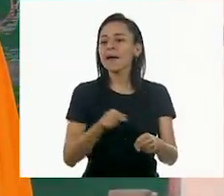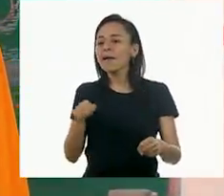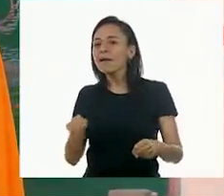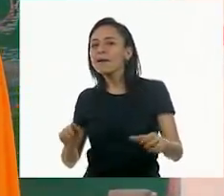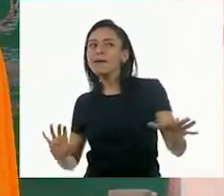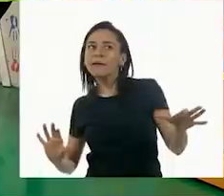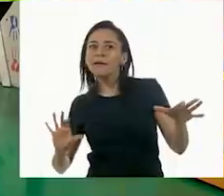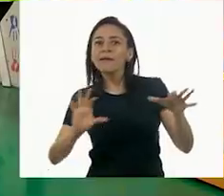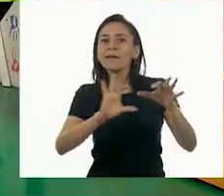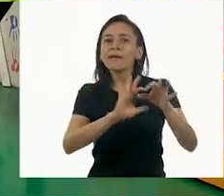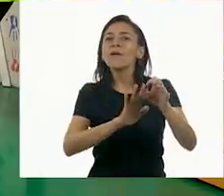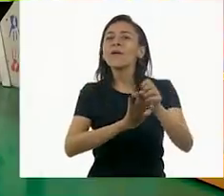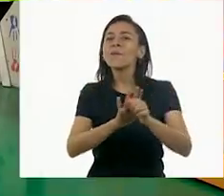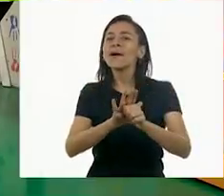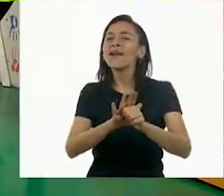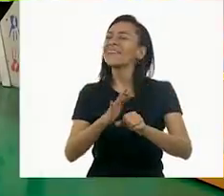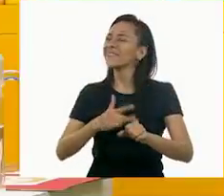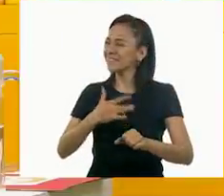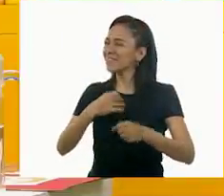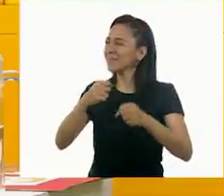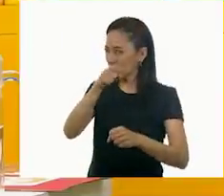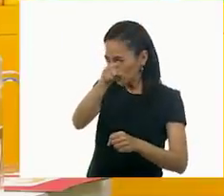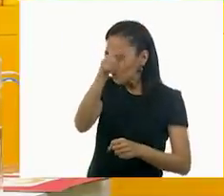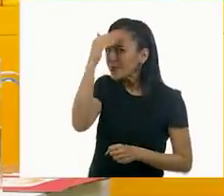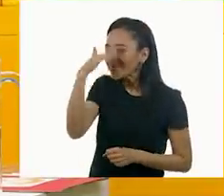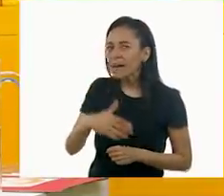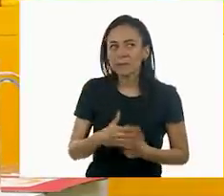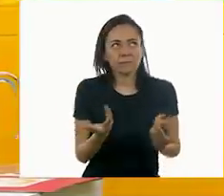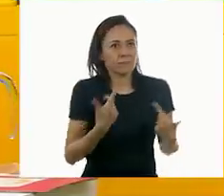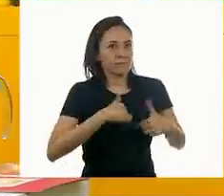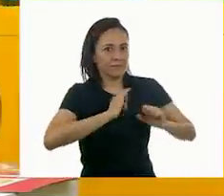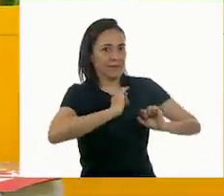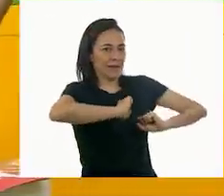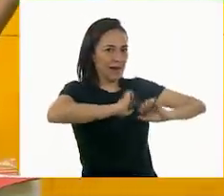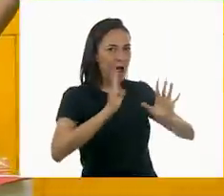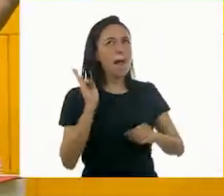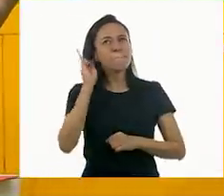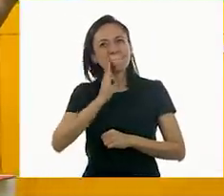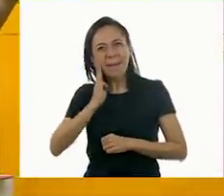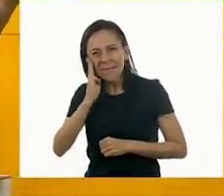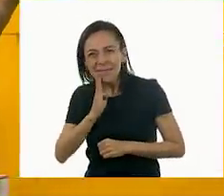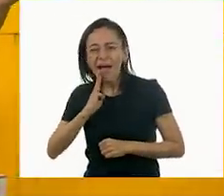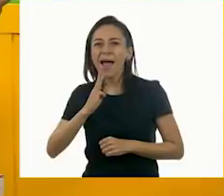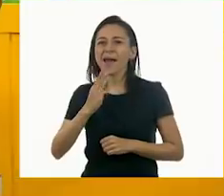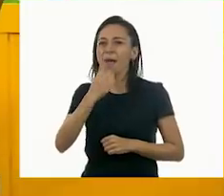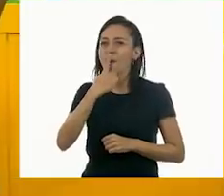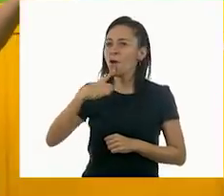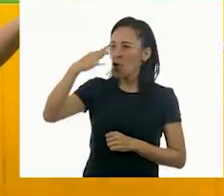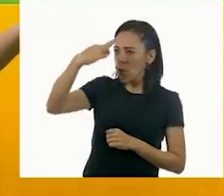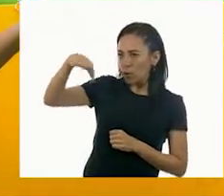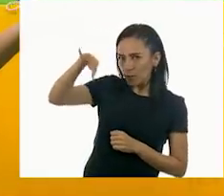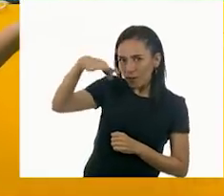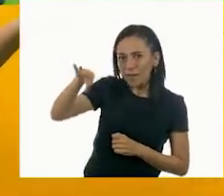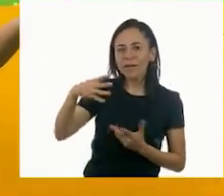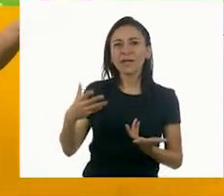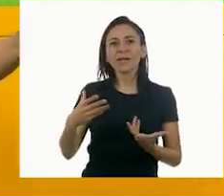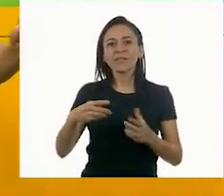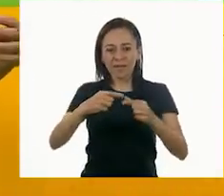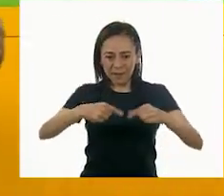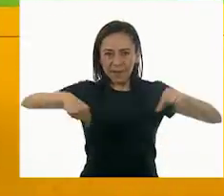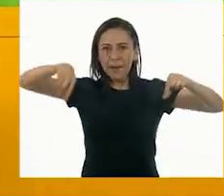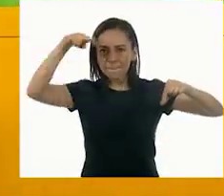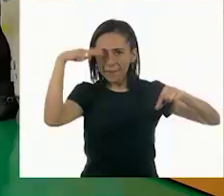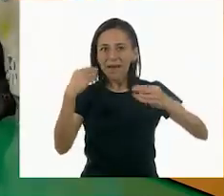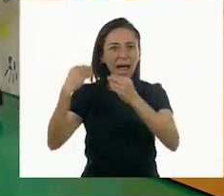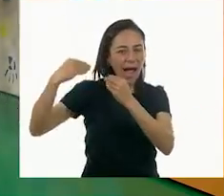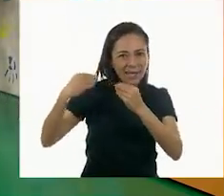saben. Claro, yo diría si está la manzana, la cereza, la sandía, son frutas. Claro que